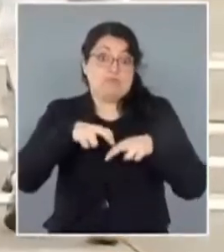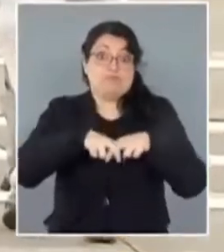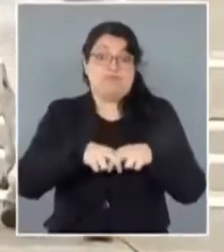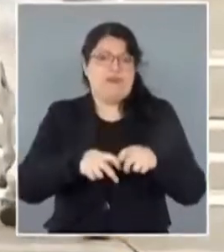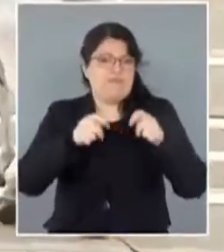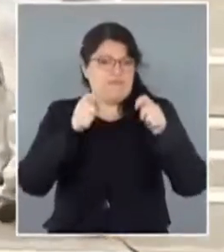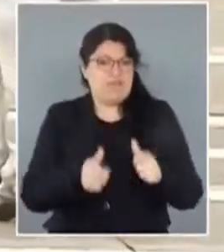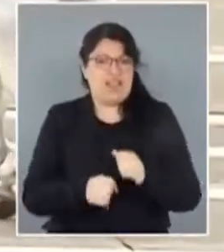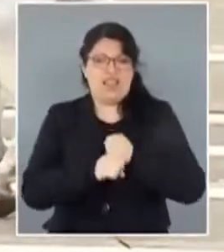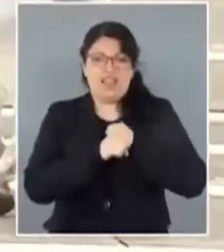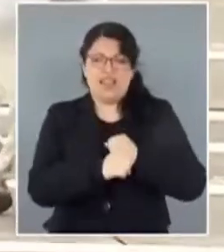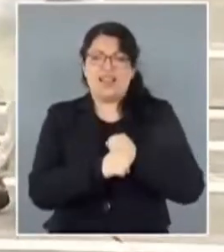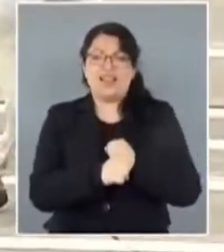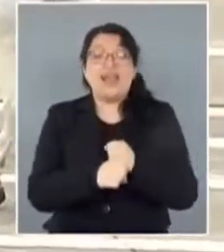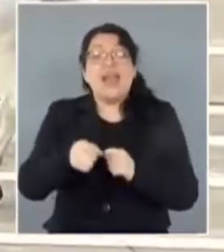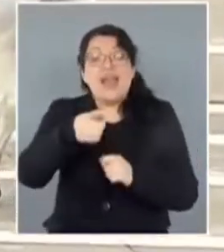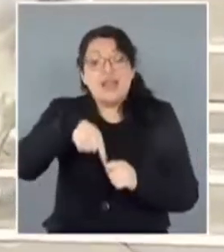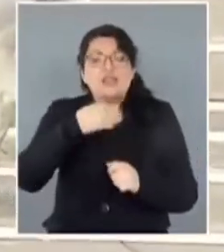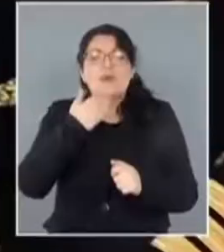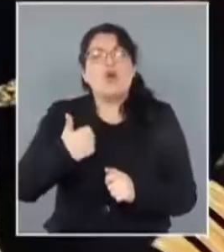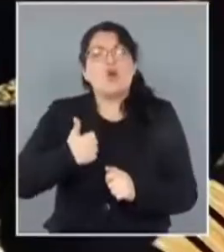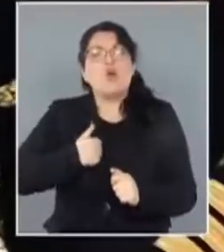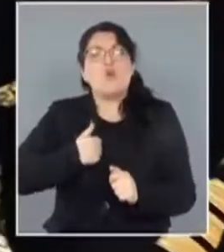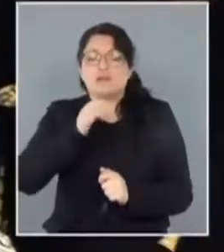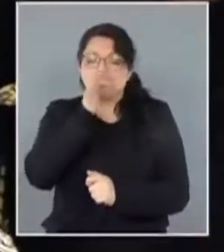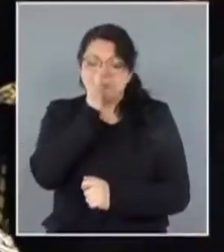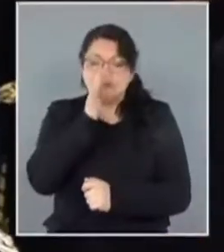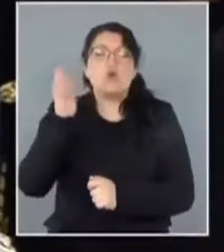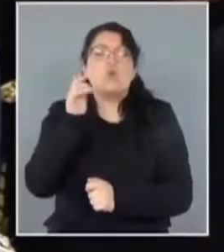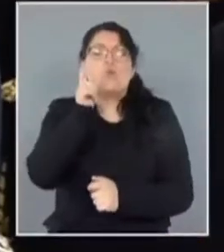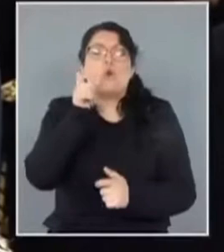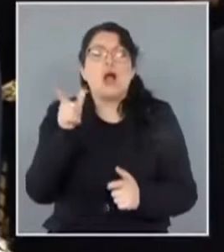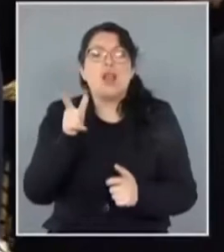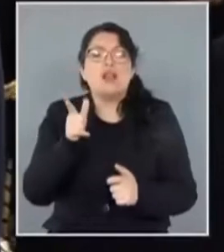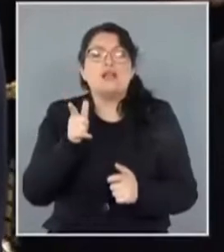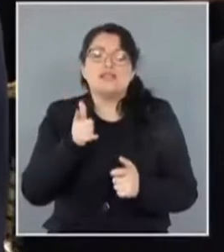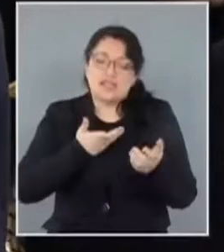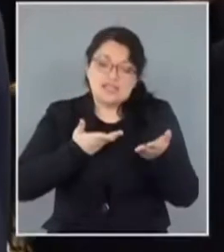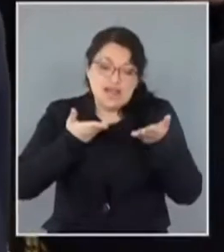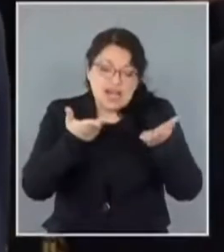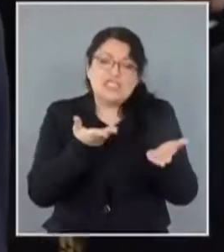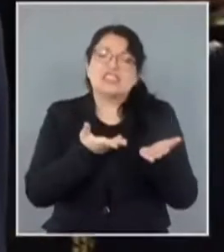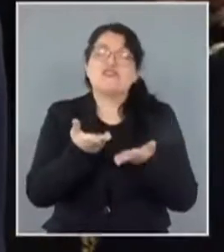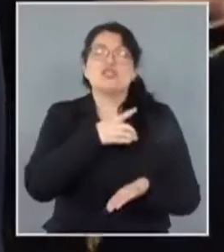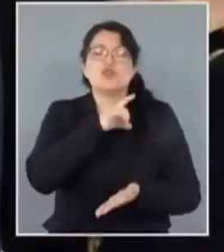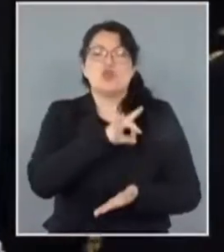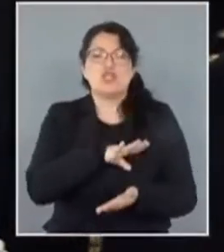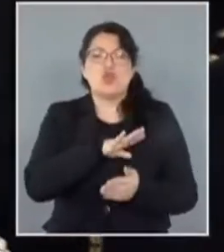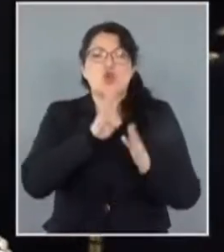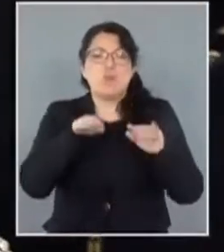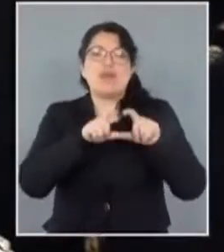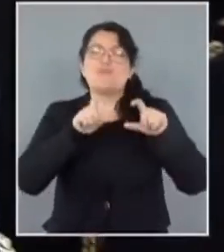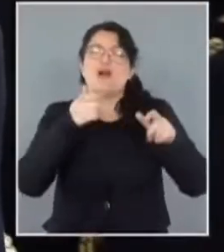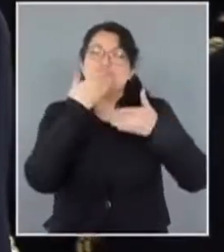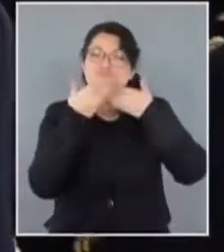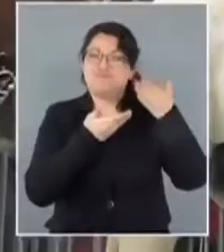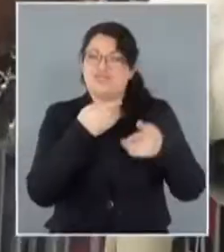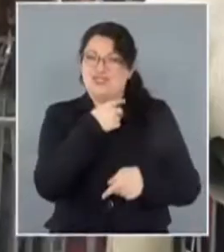Junto a ellos cumplen el sagrado juramento de servir fielmente a la patria patria como reza su